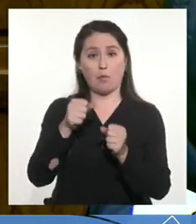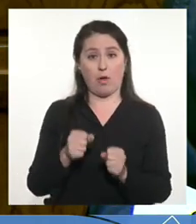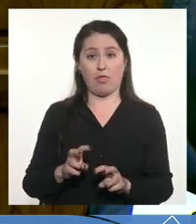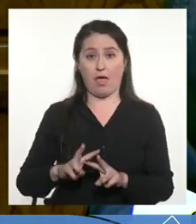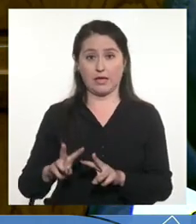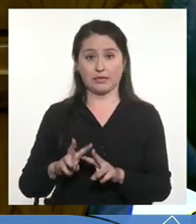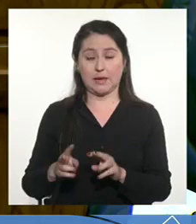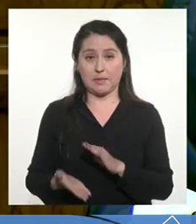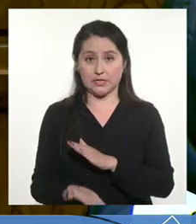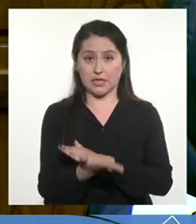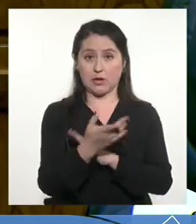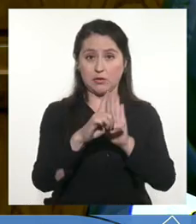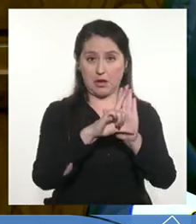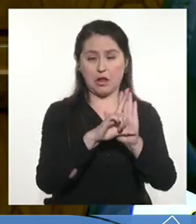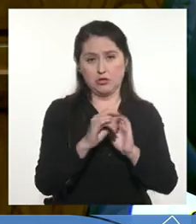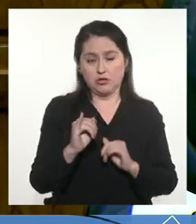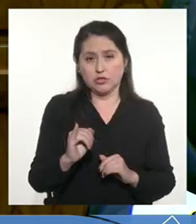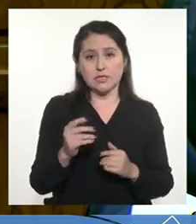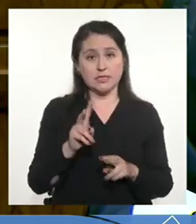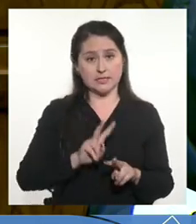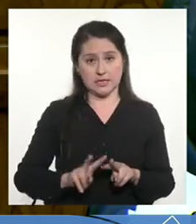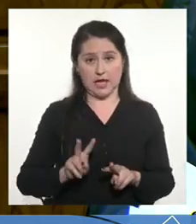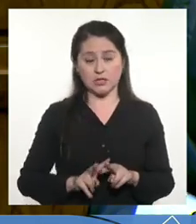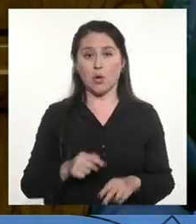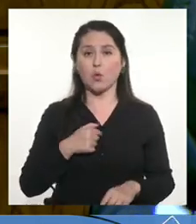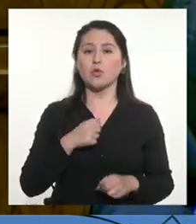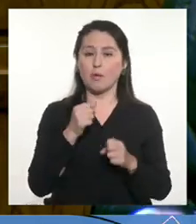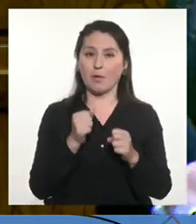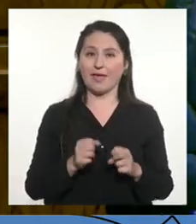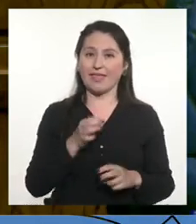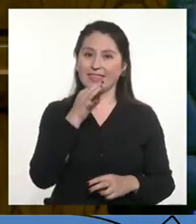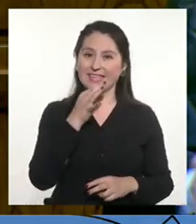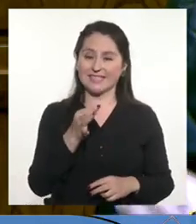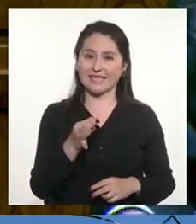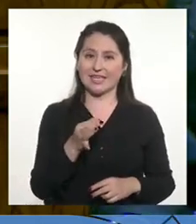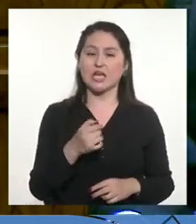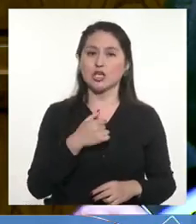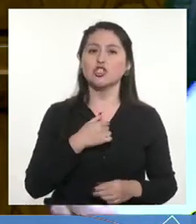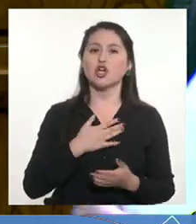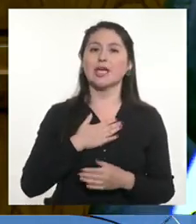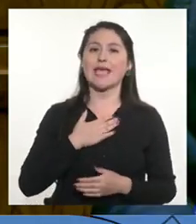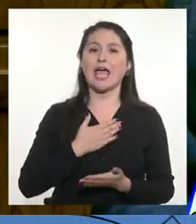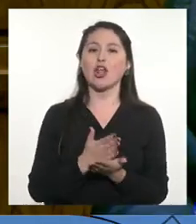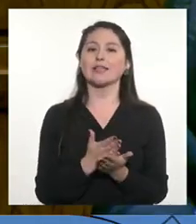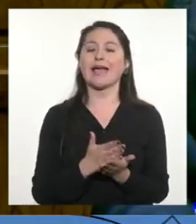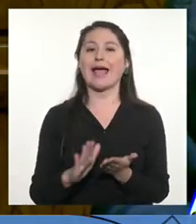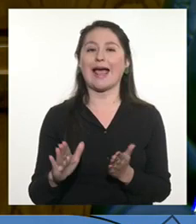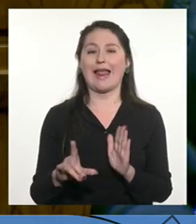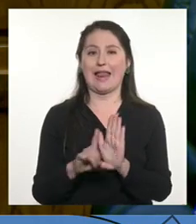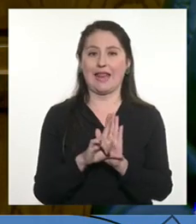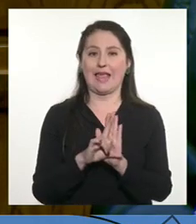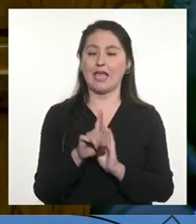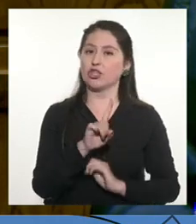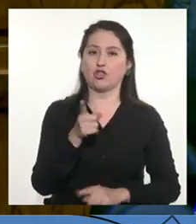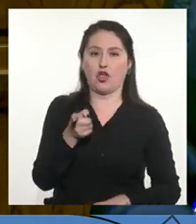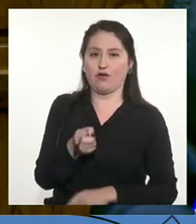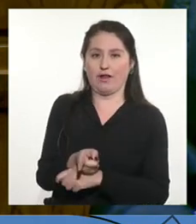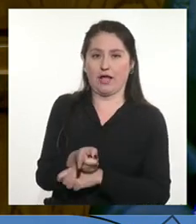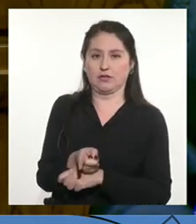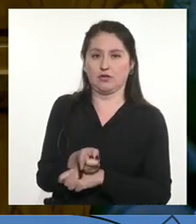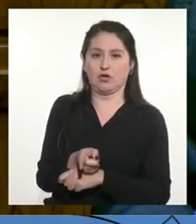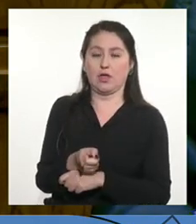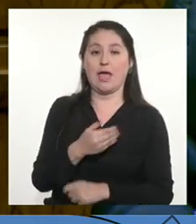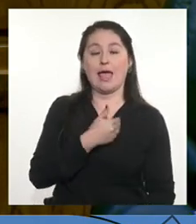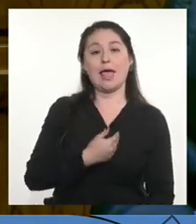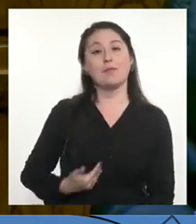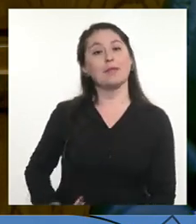hace lo hemos hecho según o puede decir yo quiero drogar la ley estos distintos éstos quieren una obligación al presidente